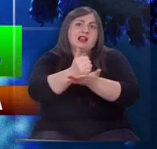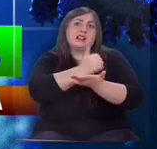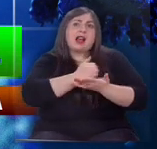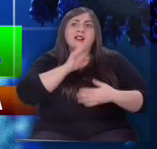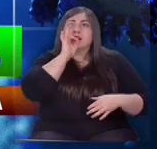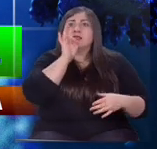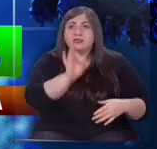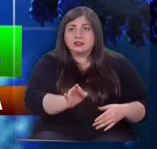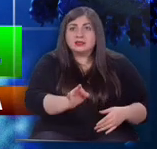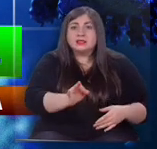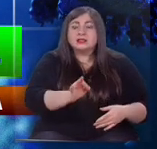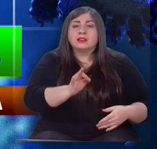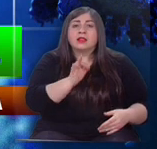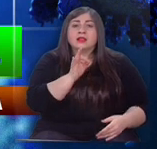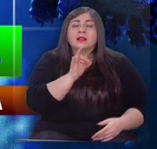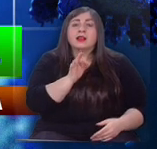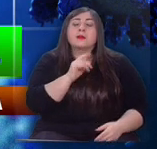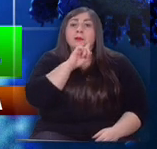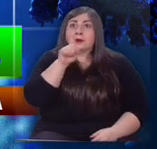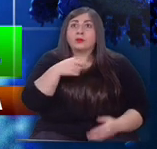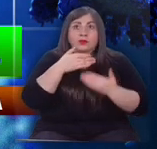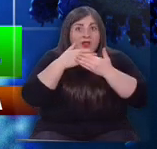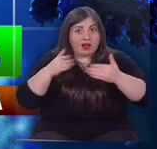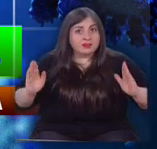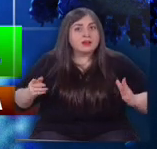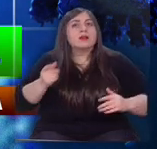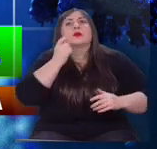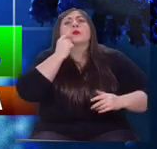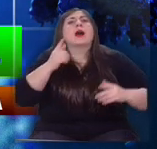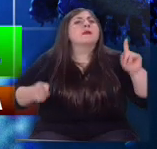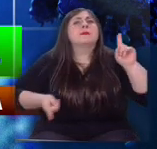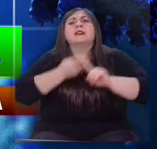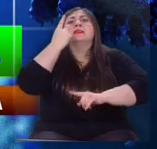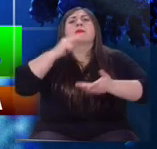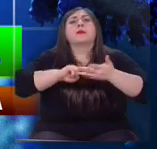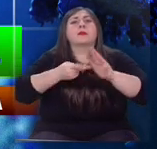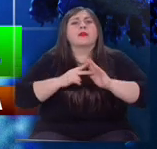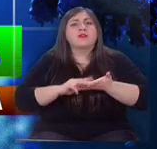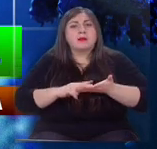señalan, cuando se les pregunta en una pregunta abierta respecto a cuáles son los principales problemas,